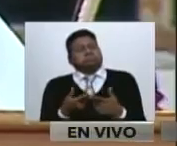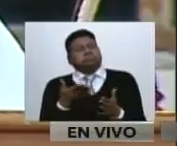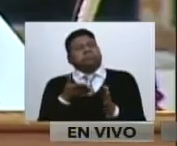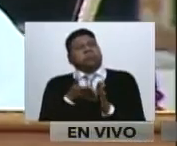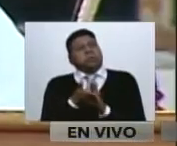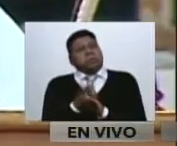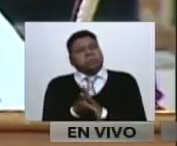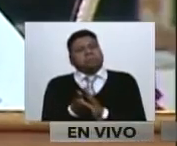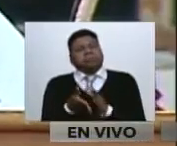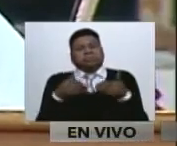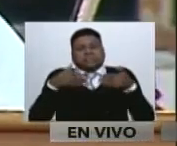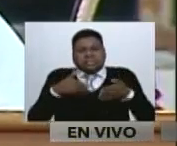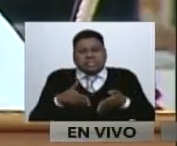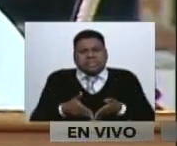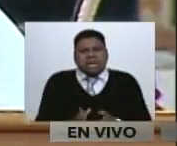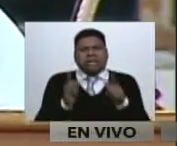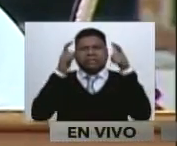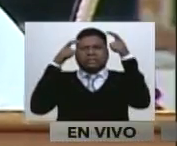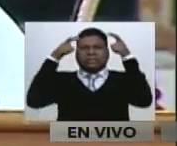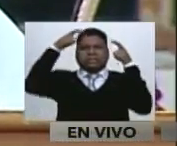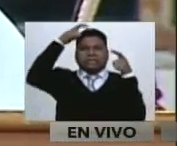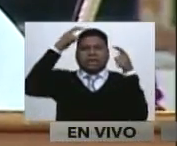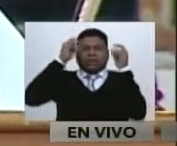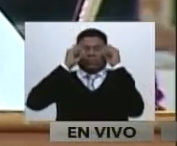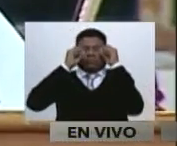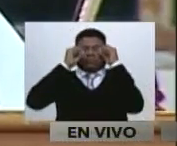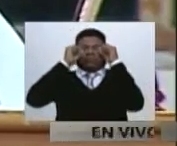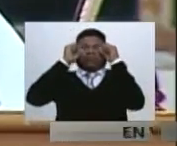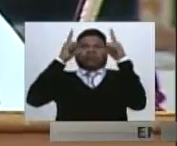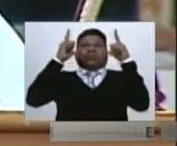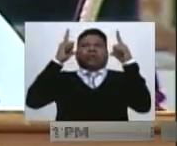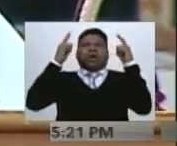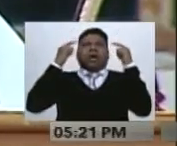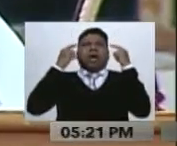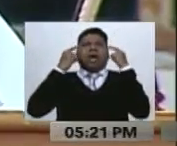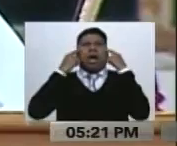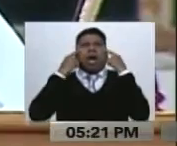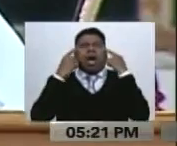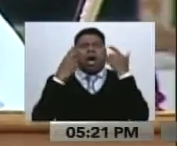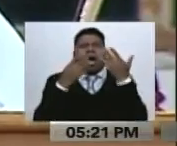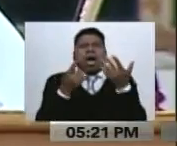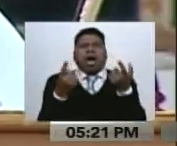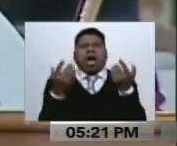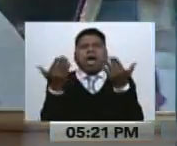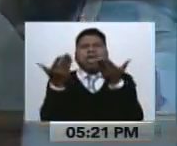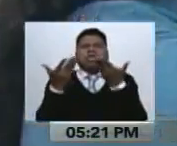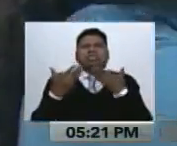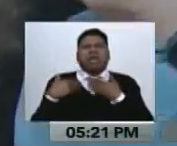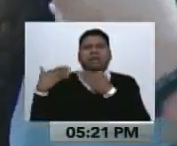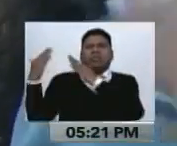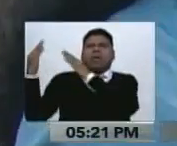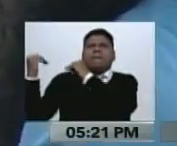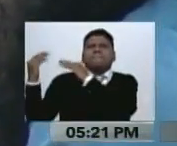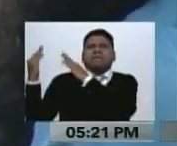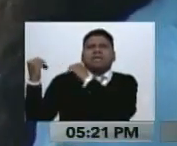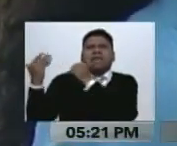Hugo Chávez para abrirnos los ojos, para devolvernos la esperanza que nos habían